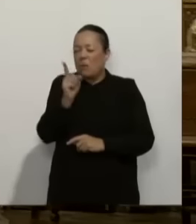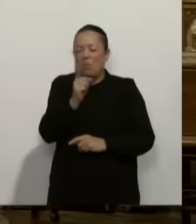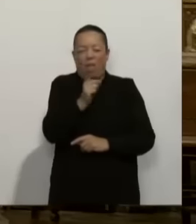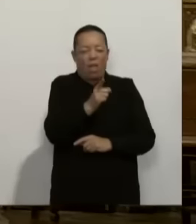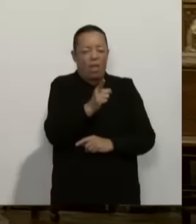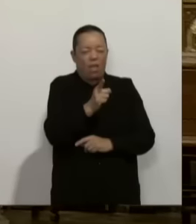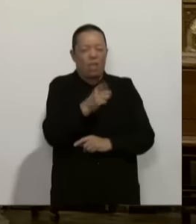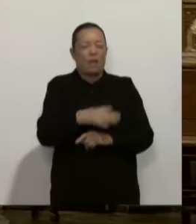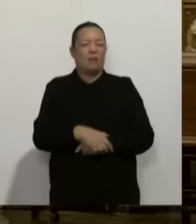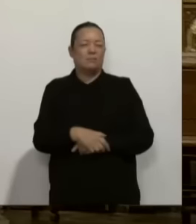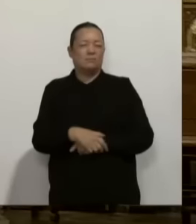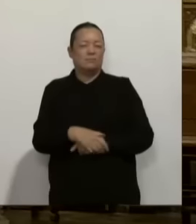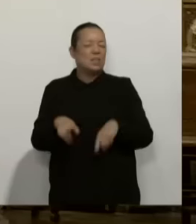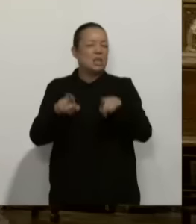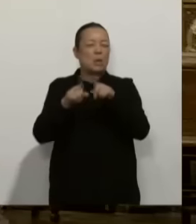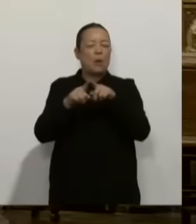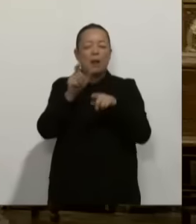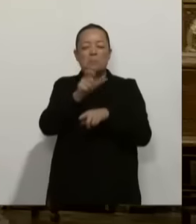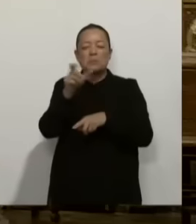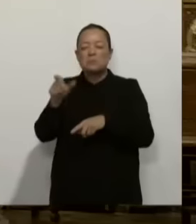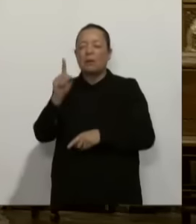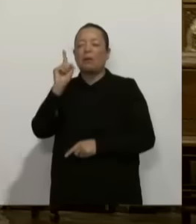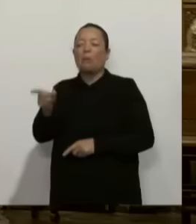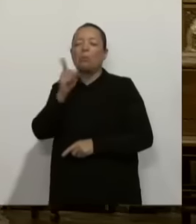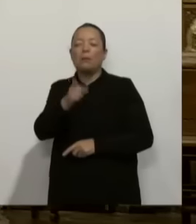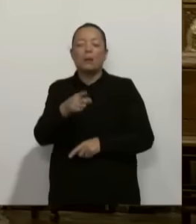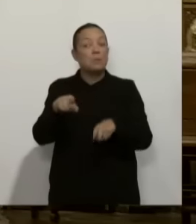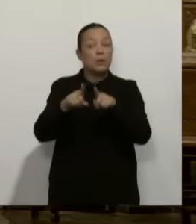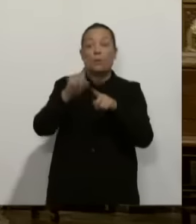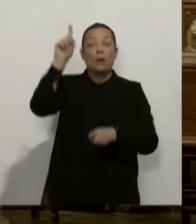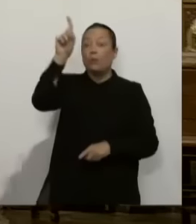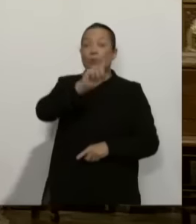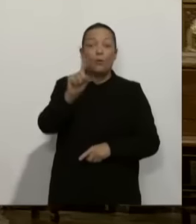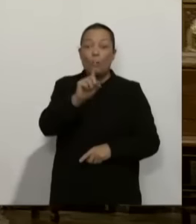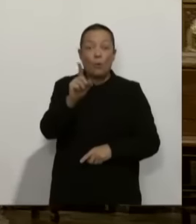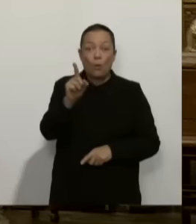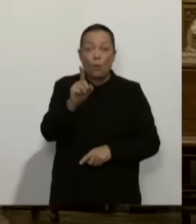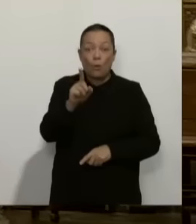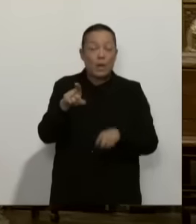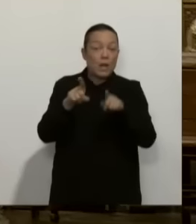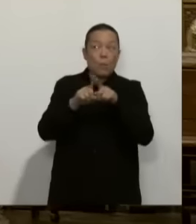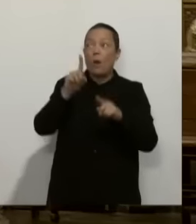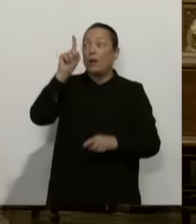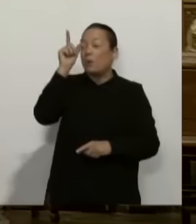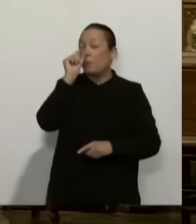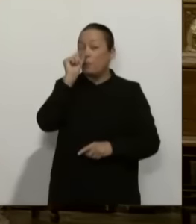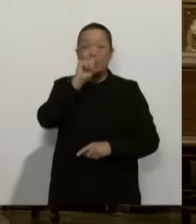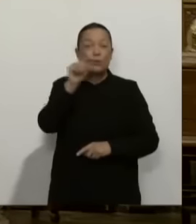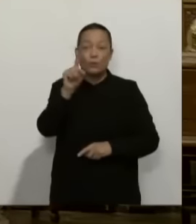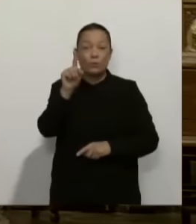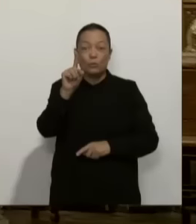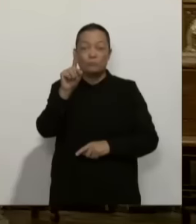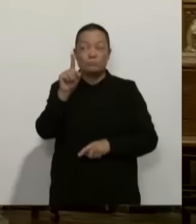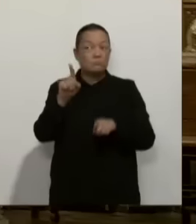parecemos aquellos que condenan y juzgan, pero no nos parecemos a nuestro Dios, el Dios papá, de tal palo,